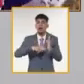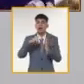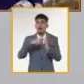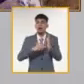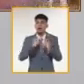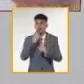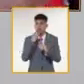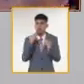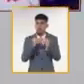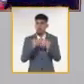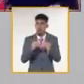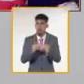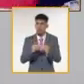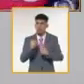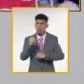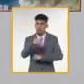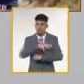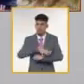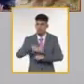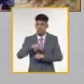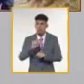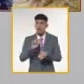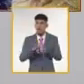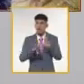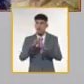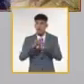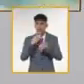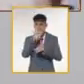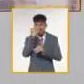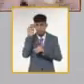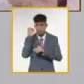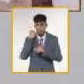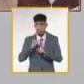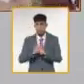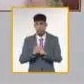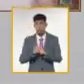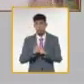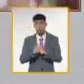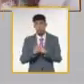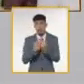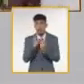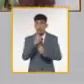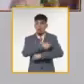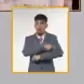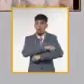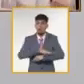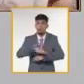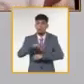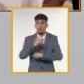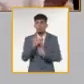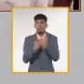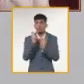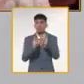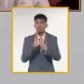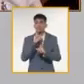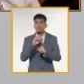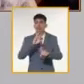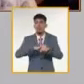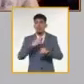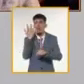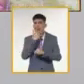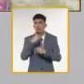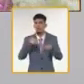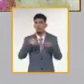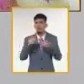en la sociedad, cosa que a veces olvidamos y pensamos que el reggaetón es el que crea esos valores. No es tan así, claro. Es decir, esos valores tienen presencia en la sociedad.